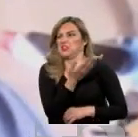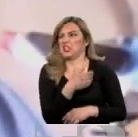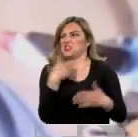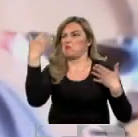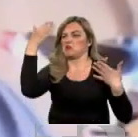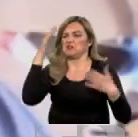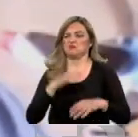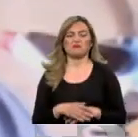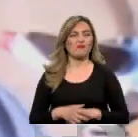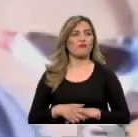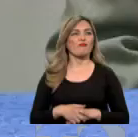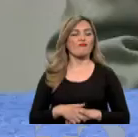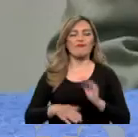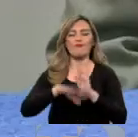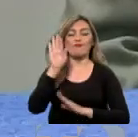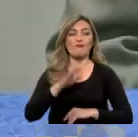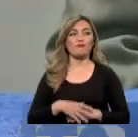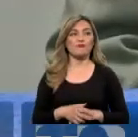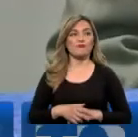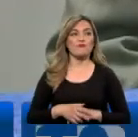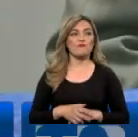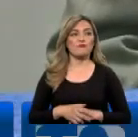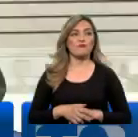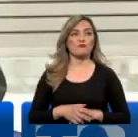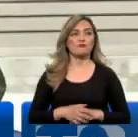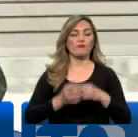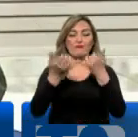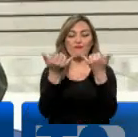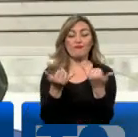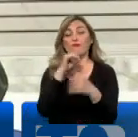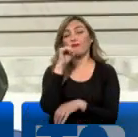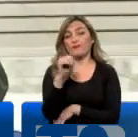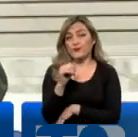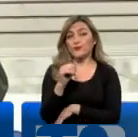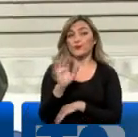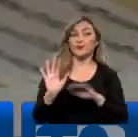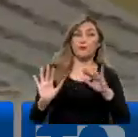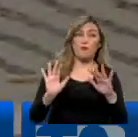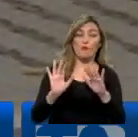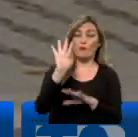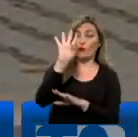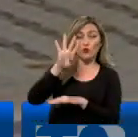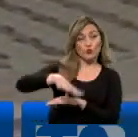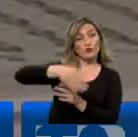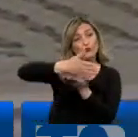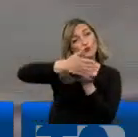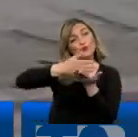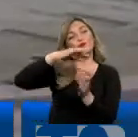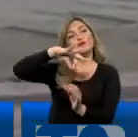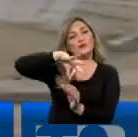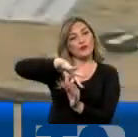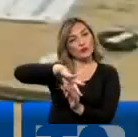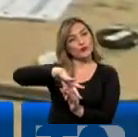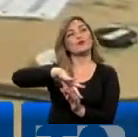política, ellos son la mayoría. Finalizan diciendo que en ese momento, cuando faltan aún o solamente 4 meses y medio para las